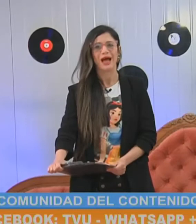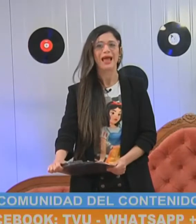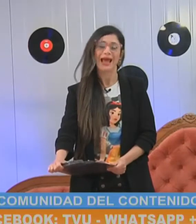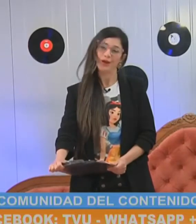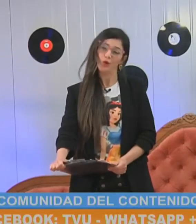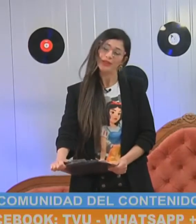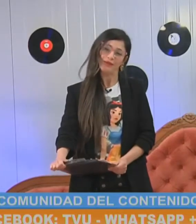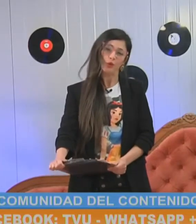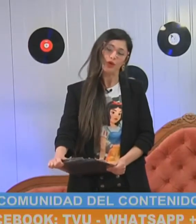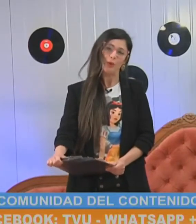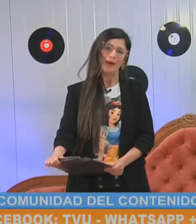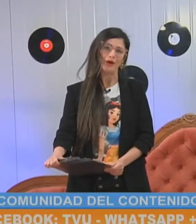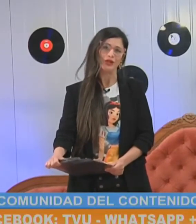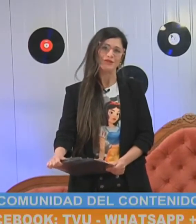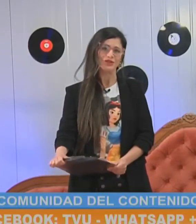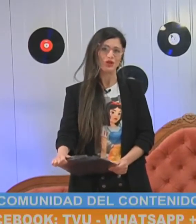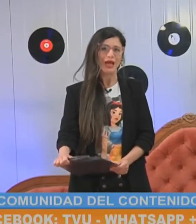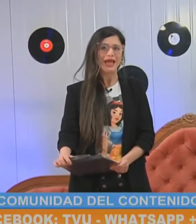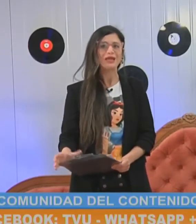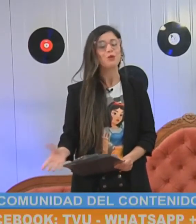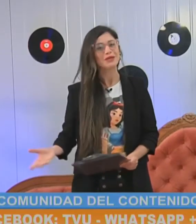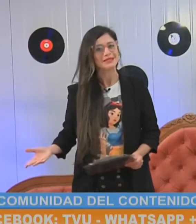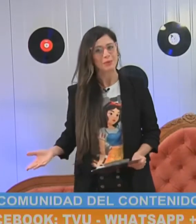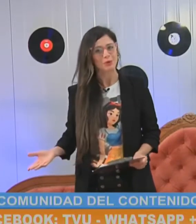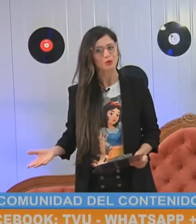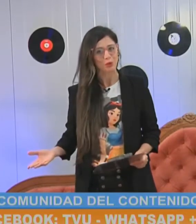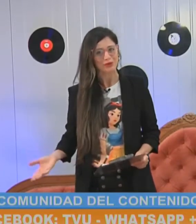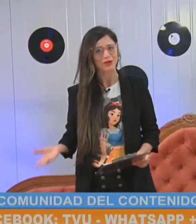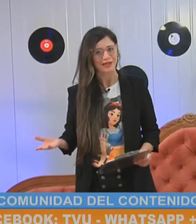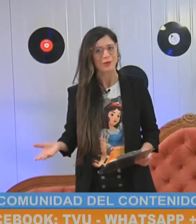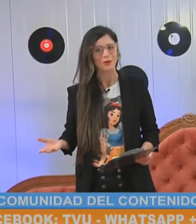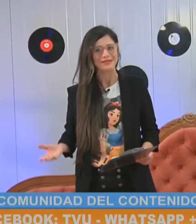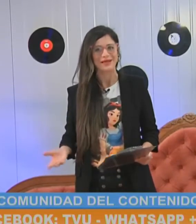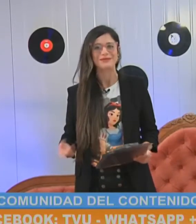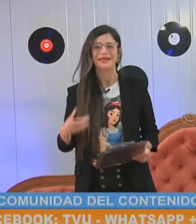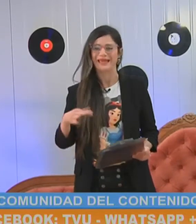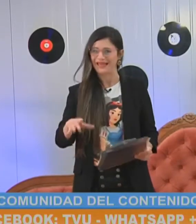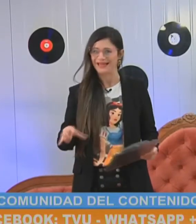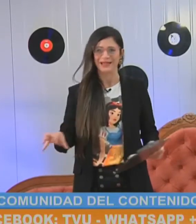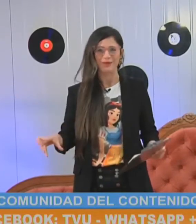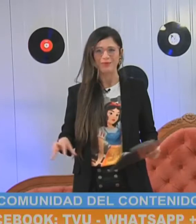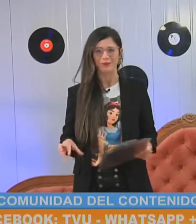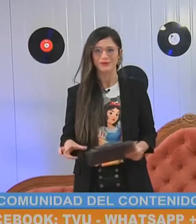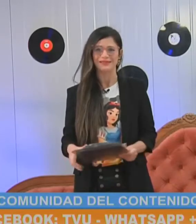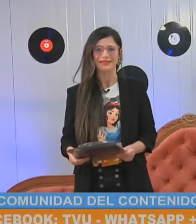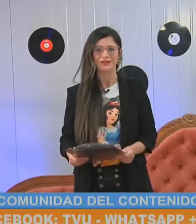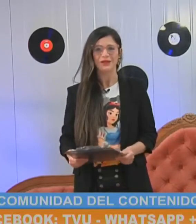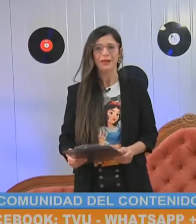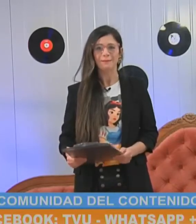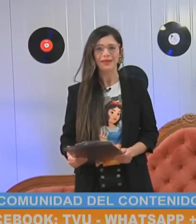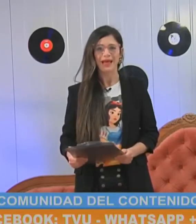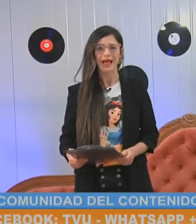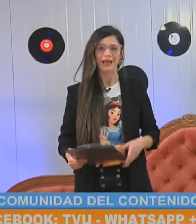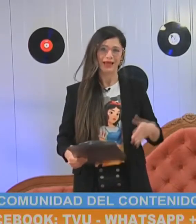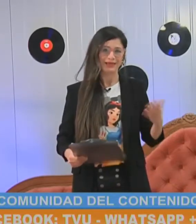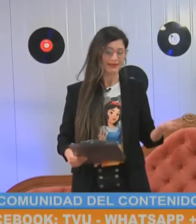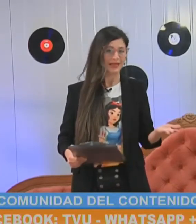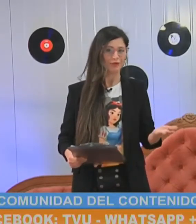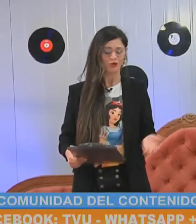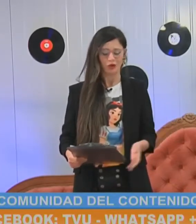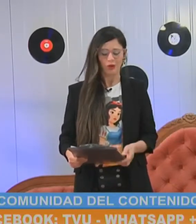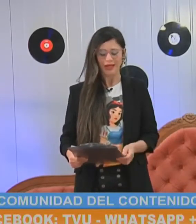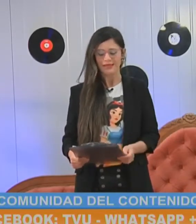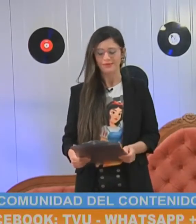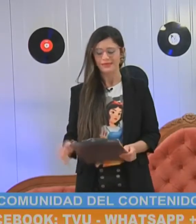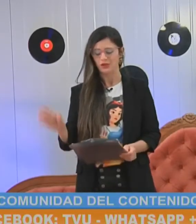información, arroba TVU-televisión, y un WhatsApp, por supuesto que tenemos un WhatsApp, si es que quieren hacer alguna pregunta, ¿cierto?, vía